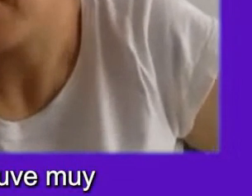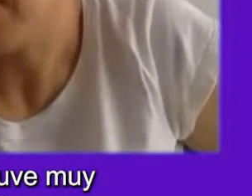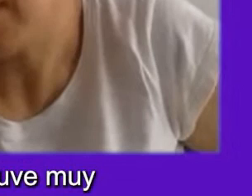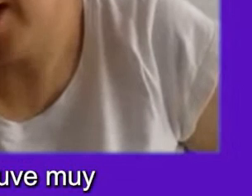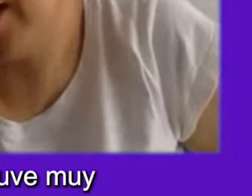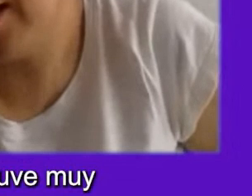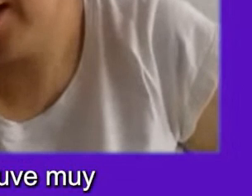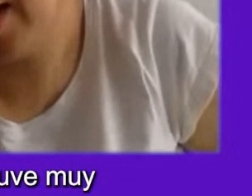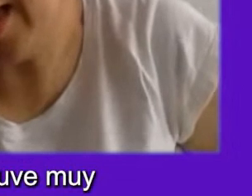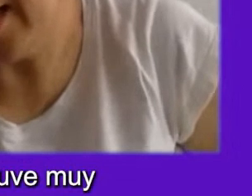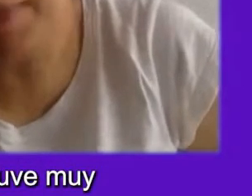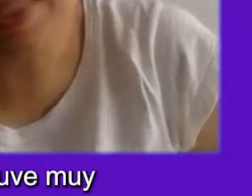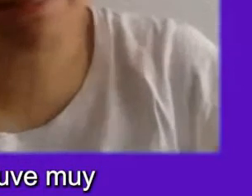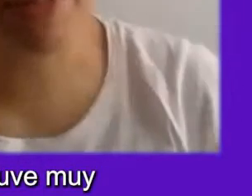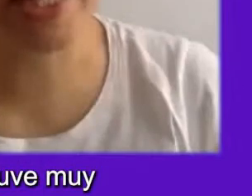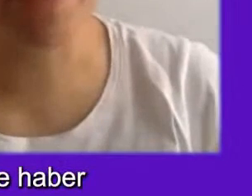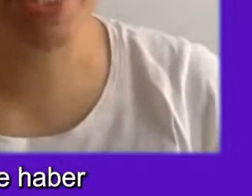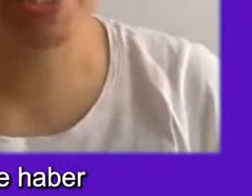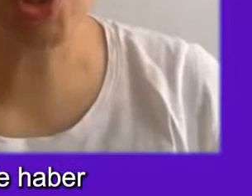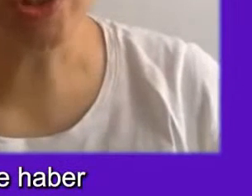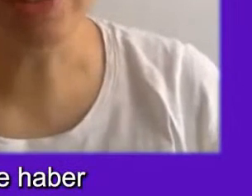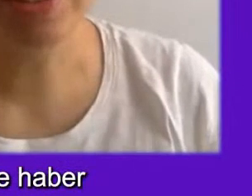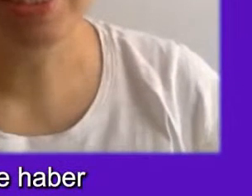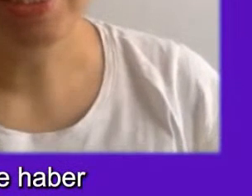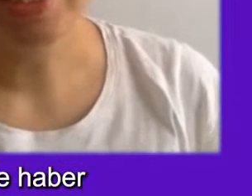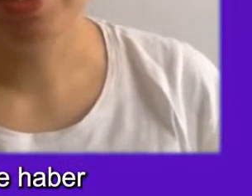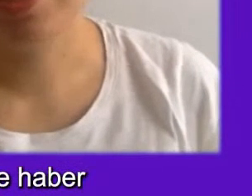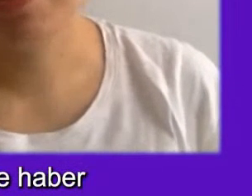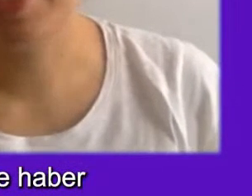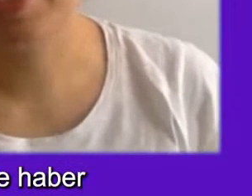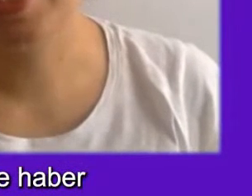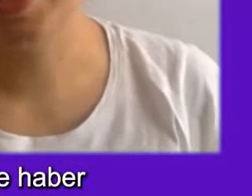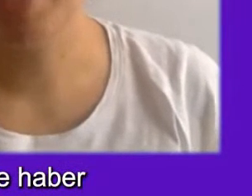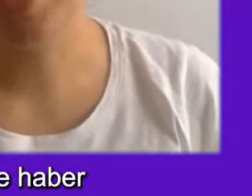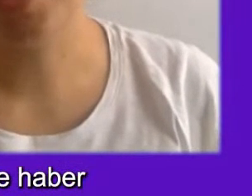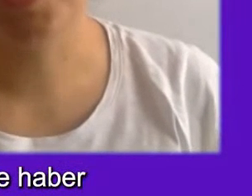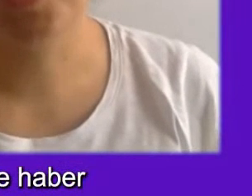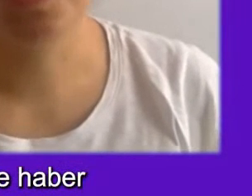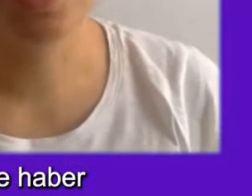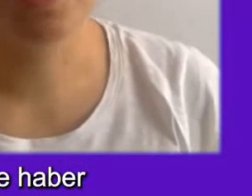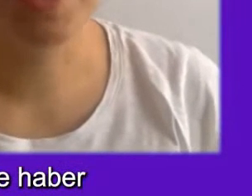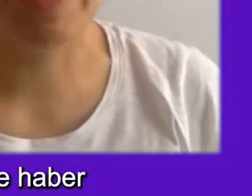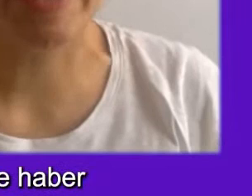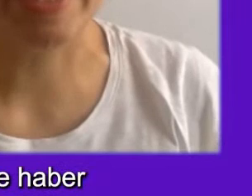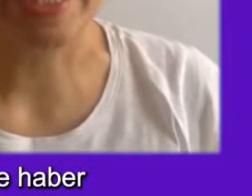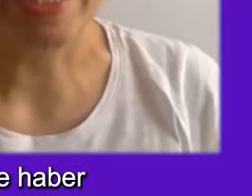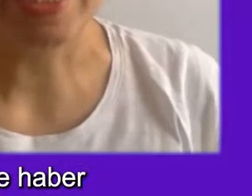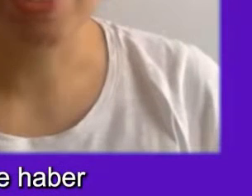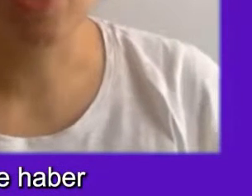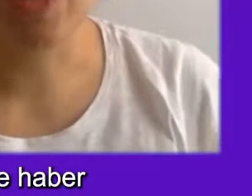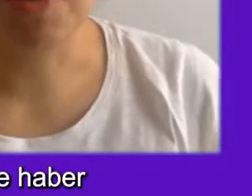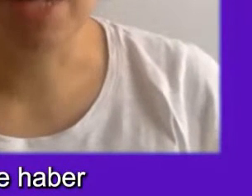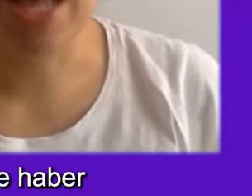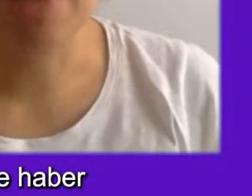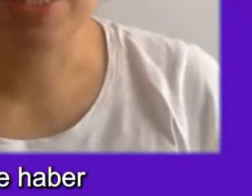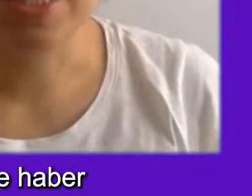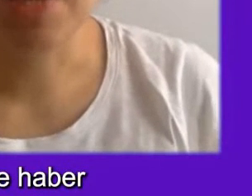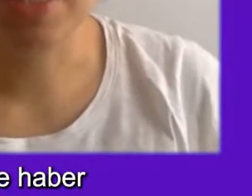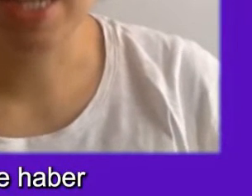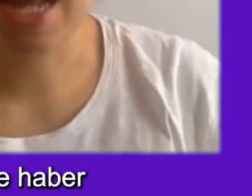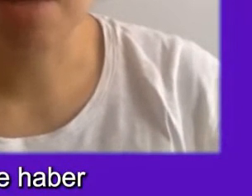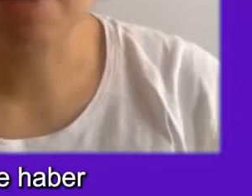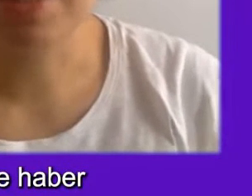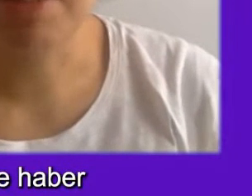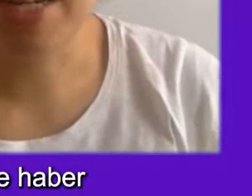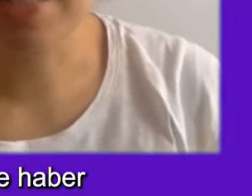enfocada en temas de emprendimiento, de base creativa, y bueno, pues después de haber colaborado y